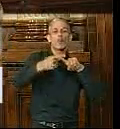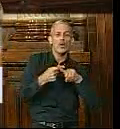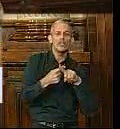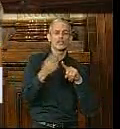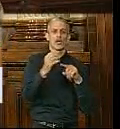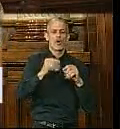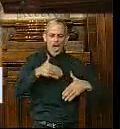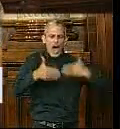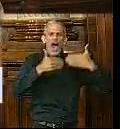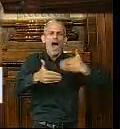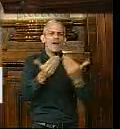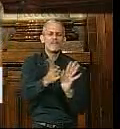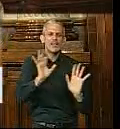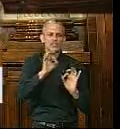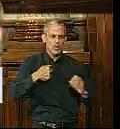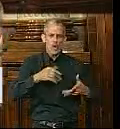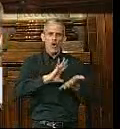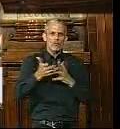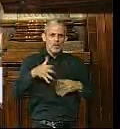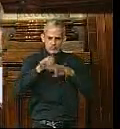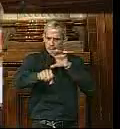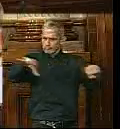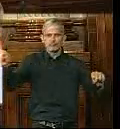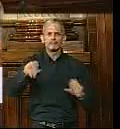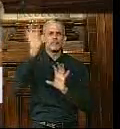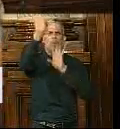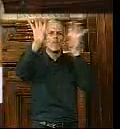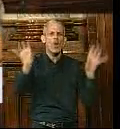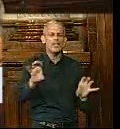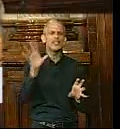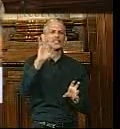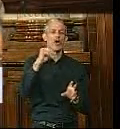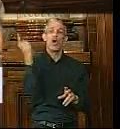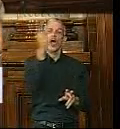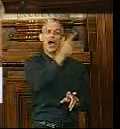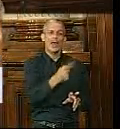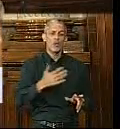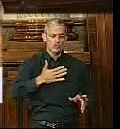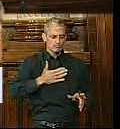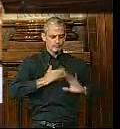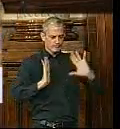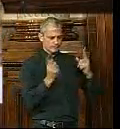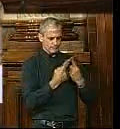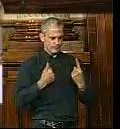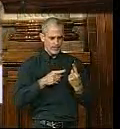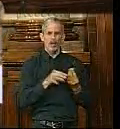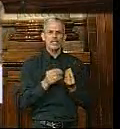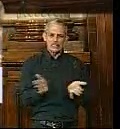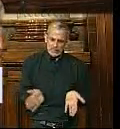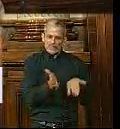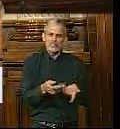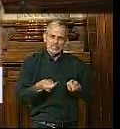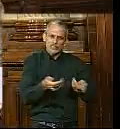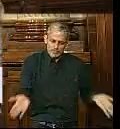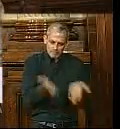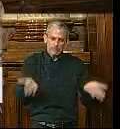política, avancemos en nuestros territorios, en las provincias también, ¿no? A avanzar en empujar